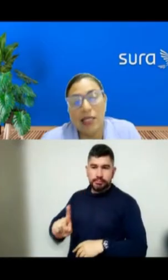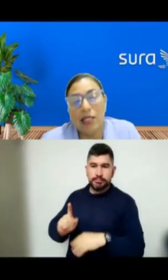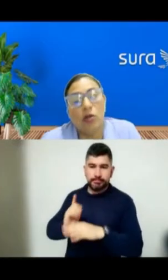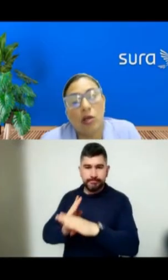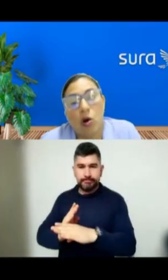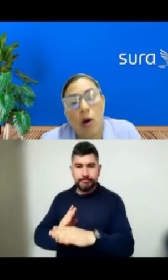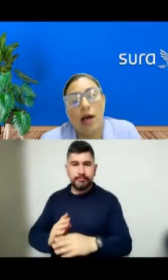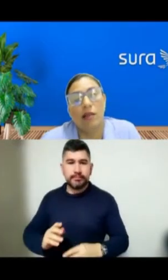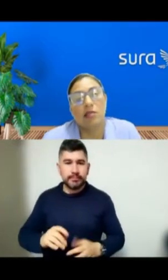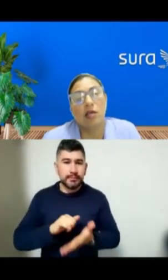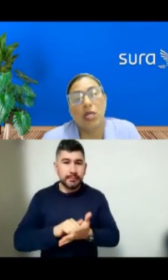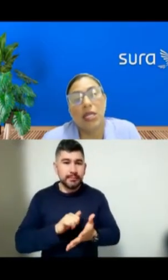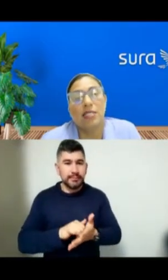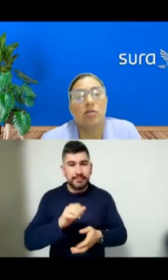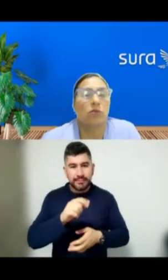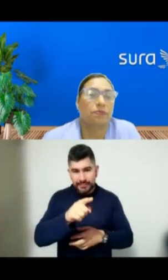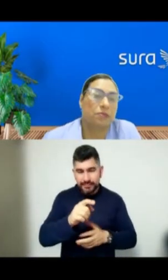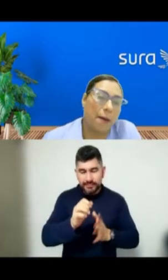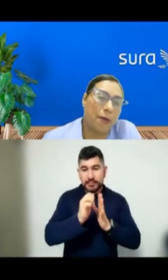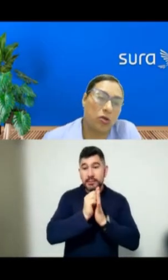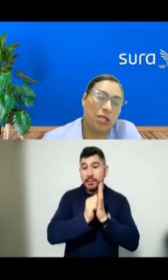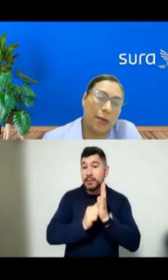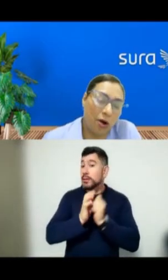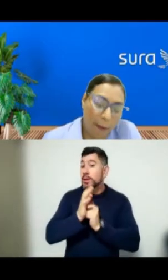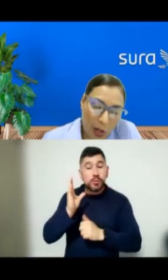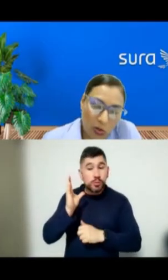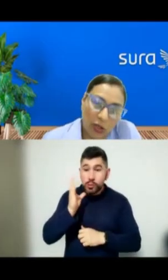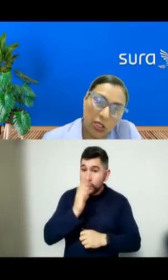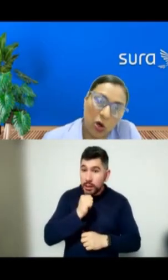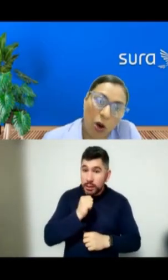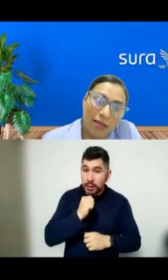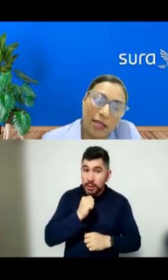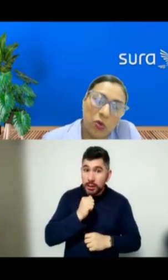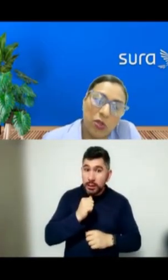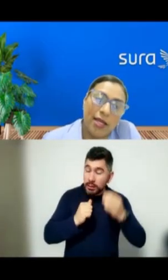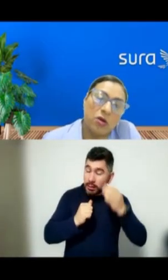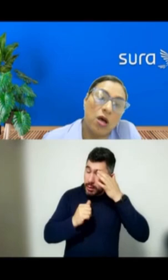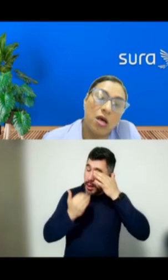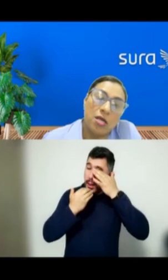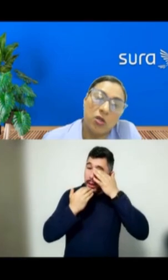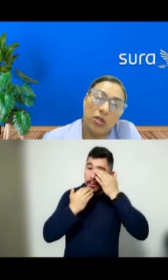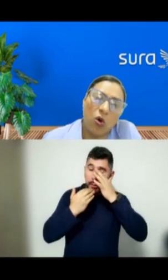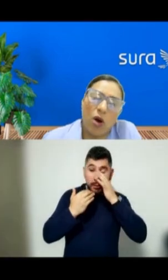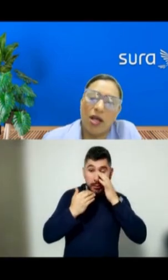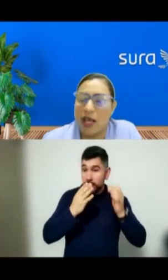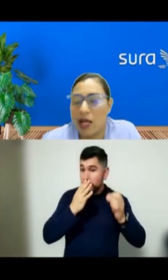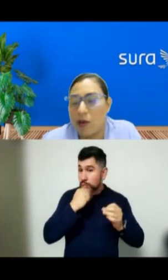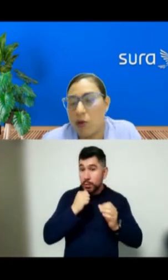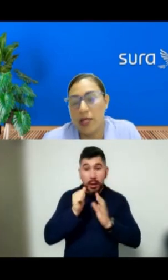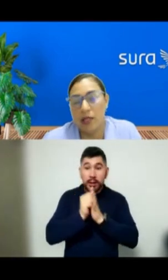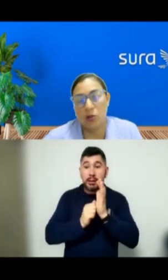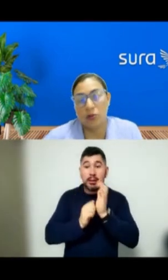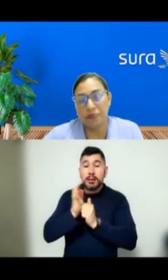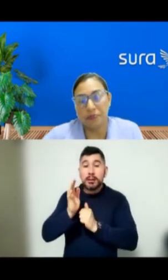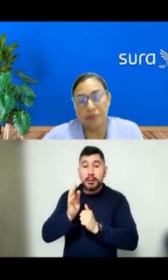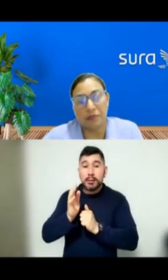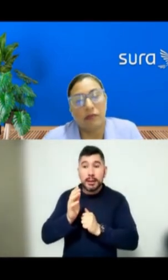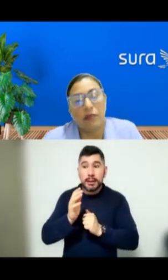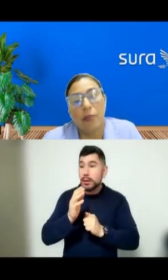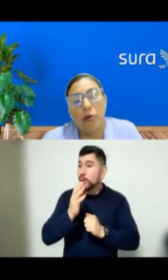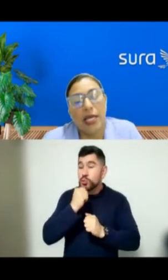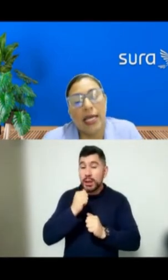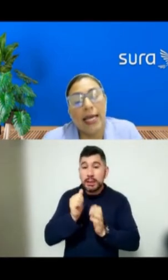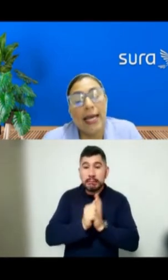Ven acá, Greti, no tengo guantes, ¿qué utilizo? De pronto tenemos la pregunta, no tengo guantes, ¿qué utilizo? Si no tengo guantes en el